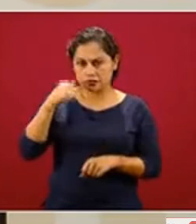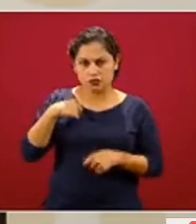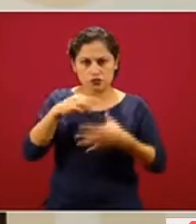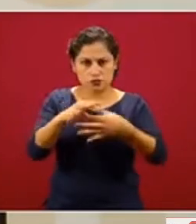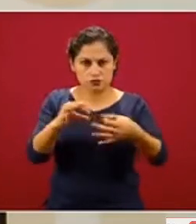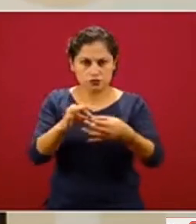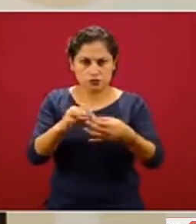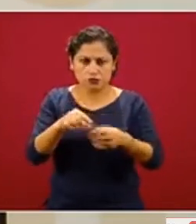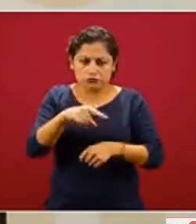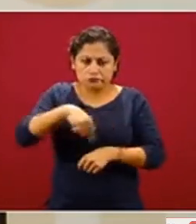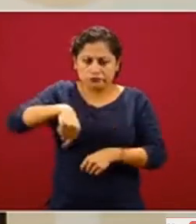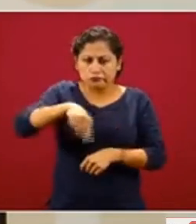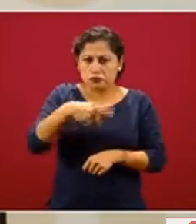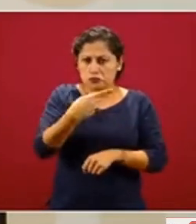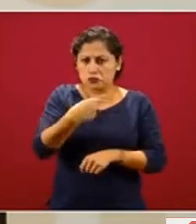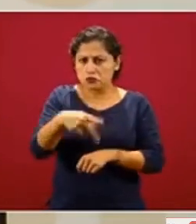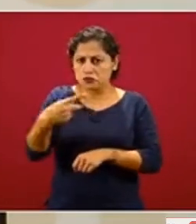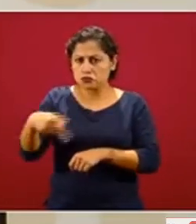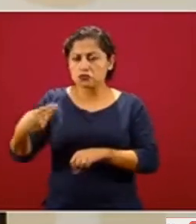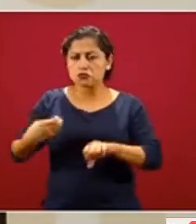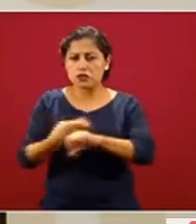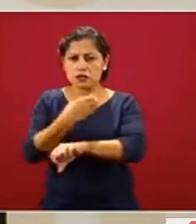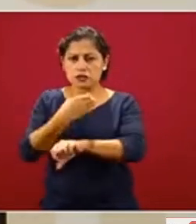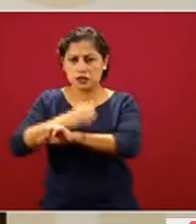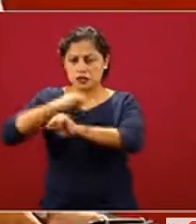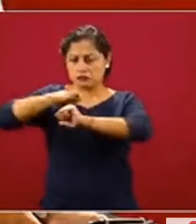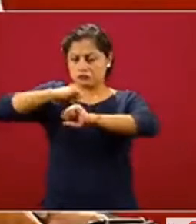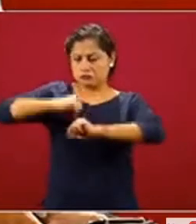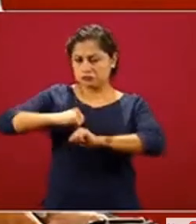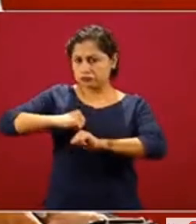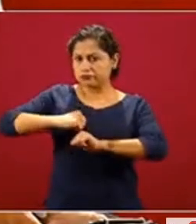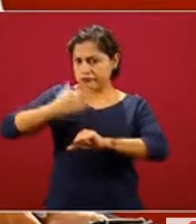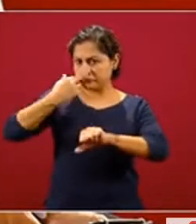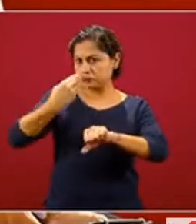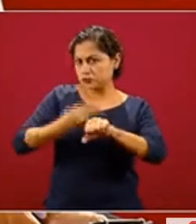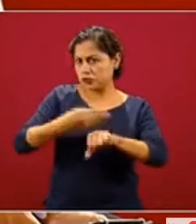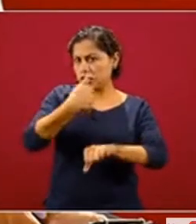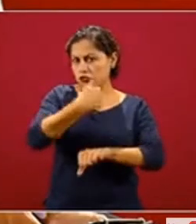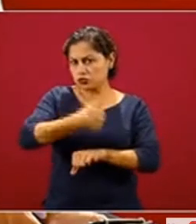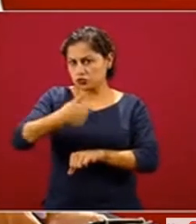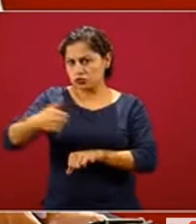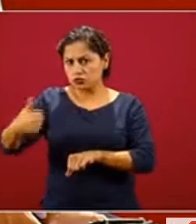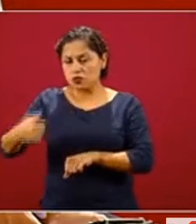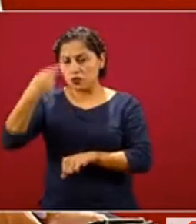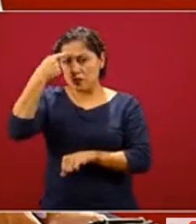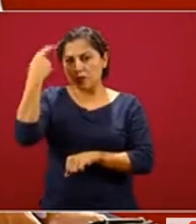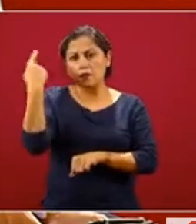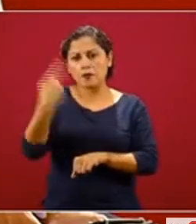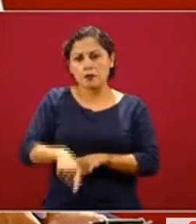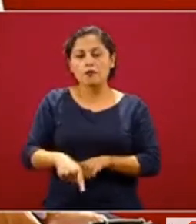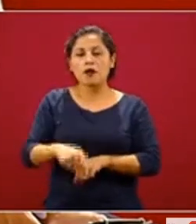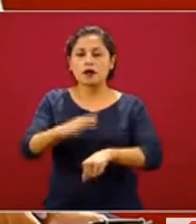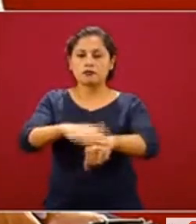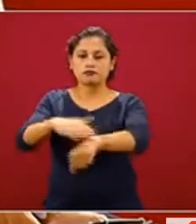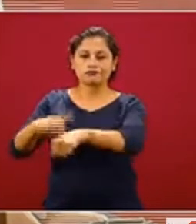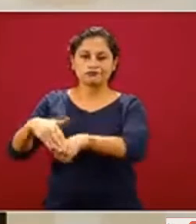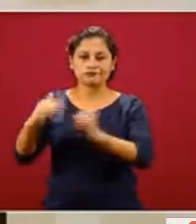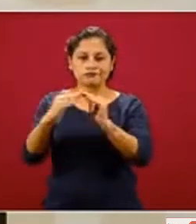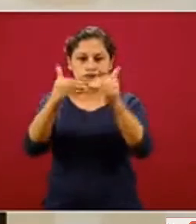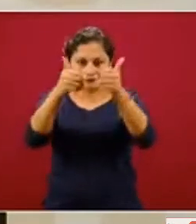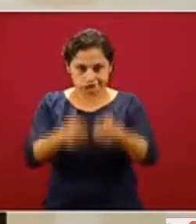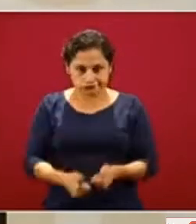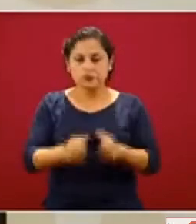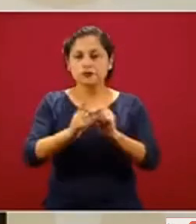su autoridad de una manera muy positiva en lograr que se mantenga la sana distancia en la medida